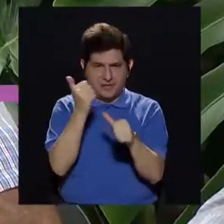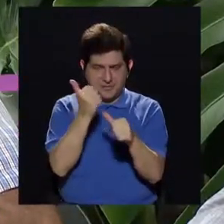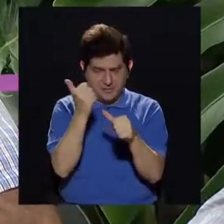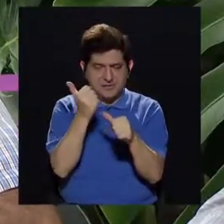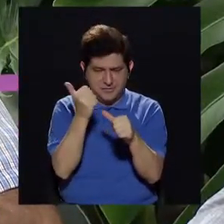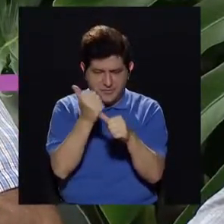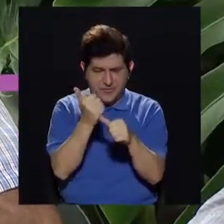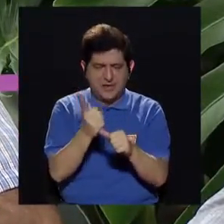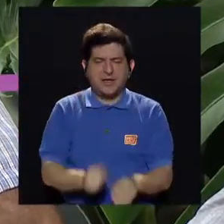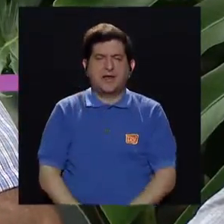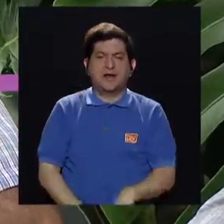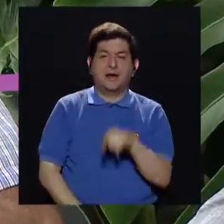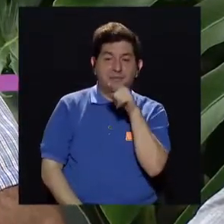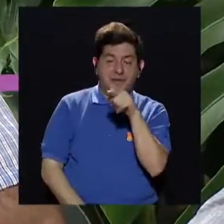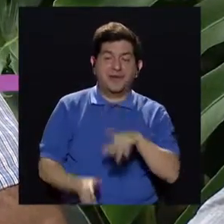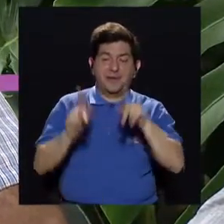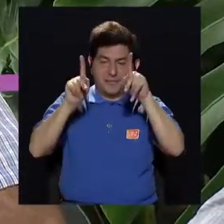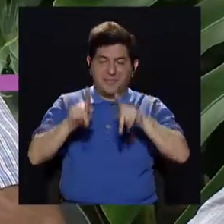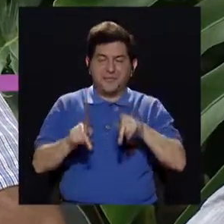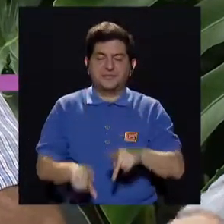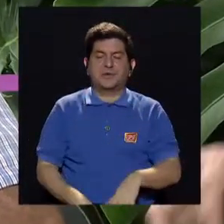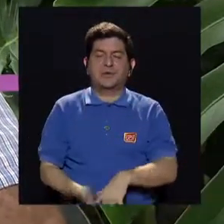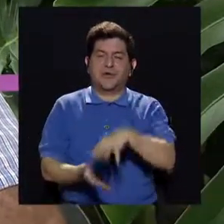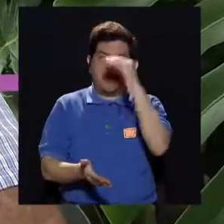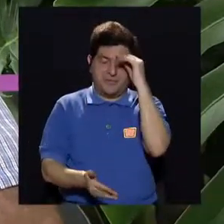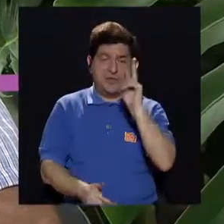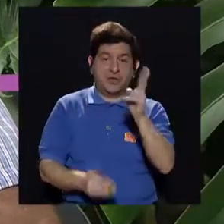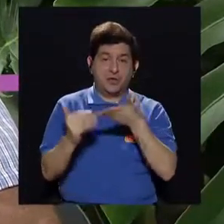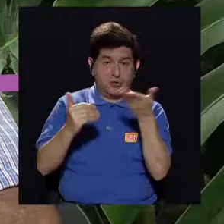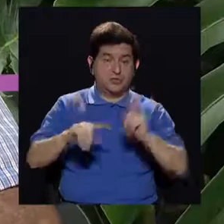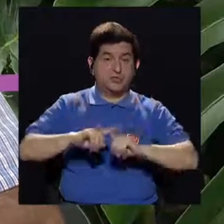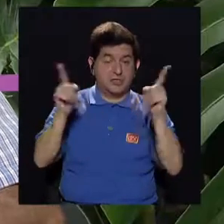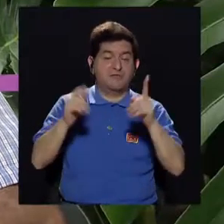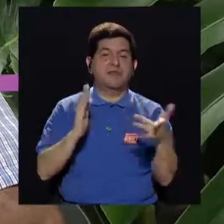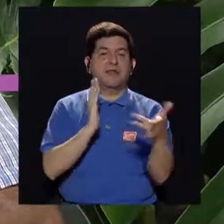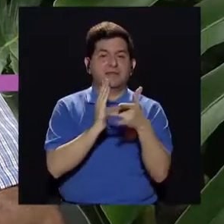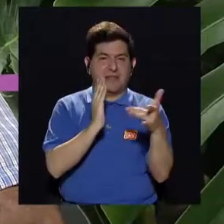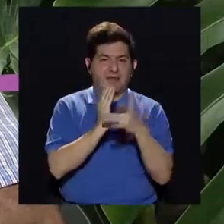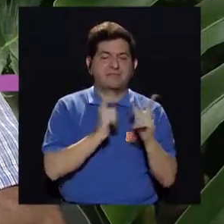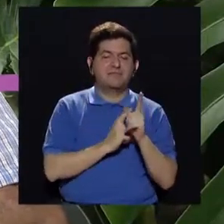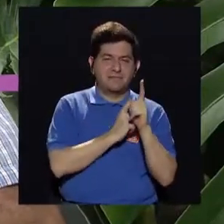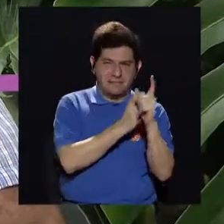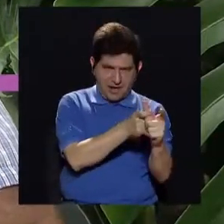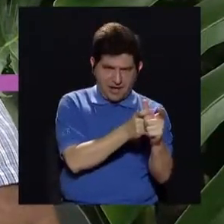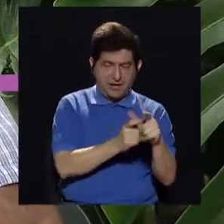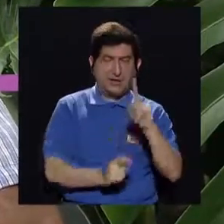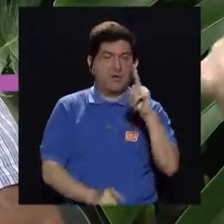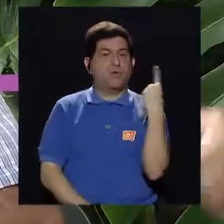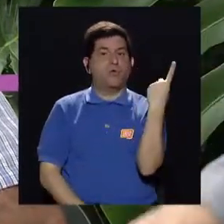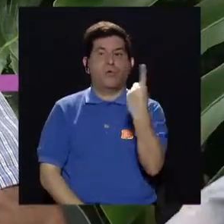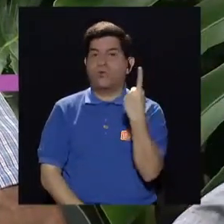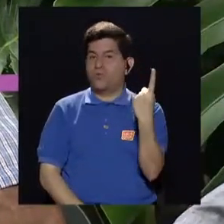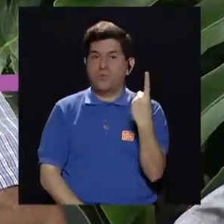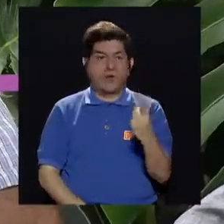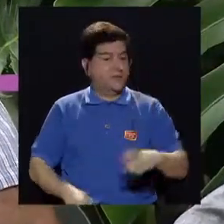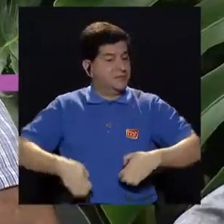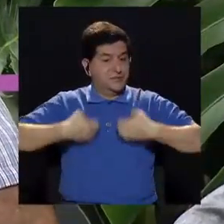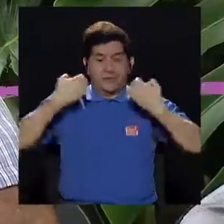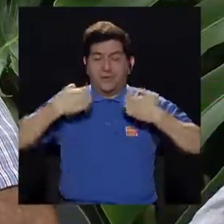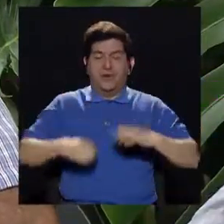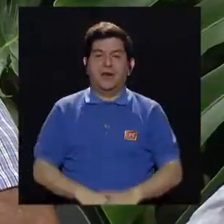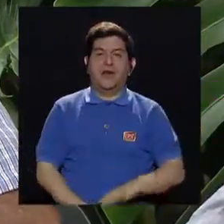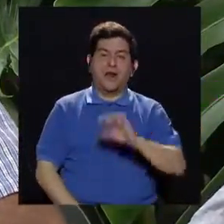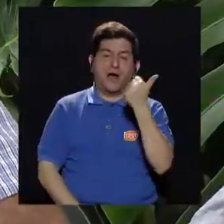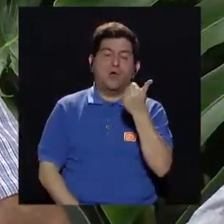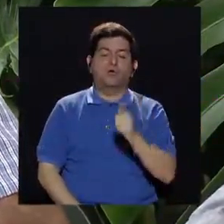asesorarse para que le enseñen, porque aquí hay dos cosas que hablar que son diferentes. Una cosa es la técnica de carrera, que es una, solo hay una, no hay más que ver,